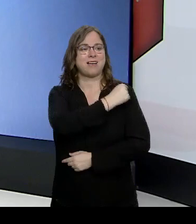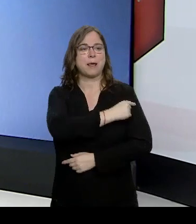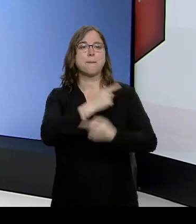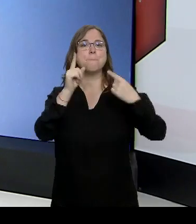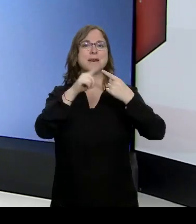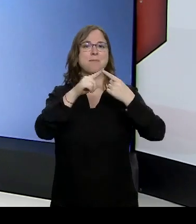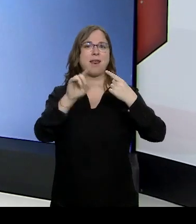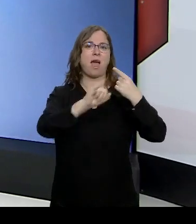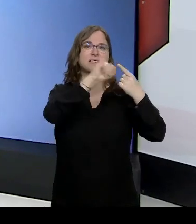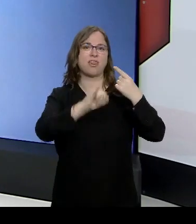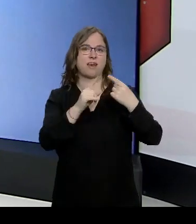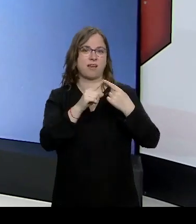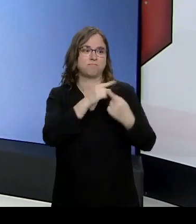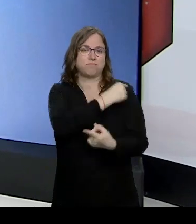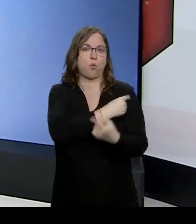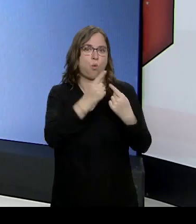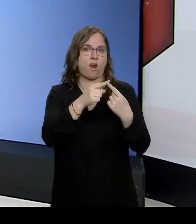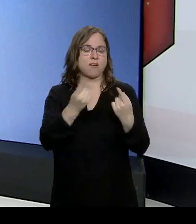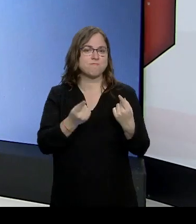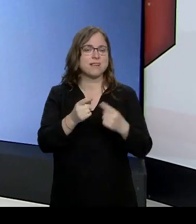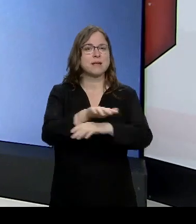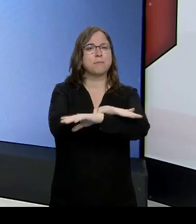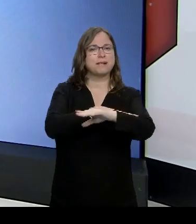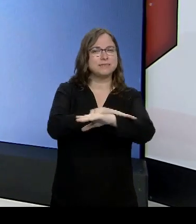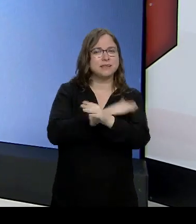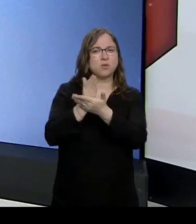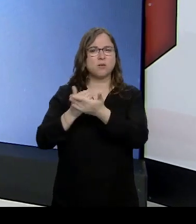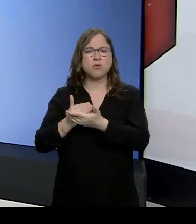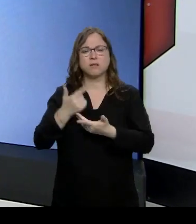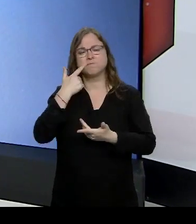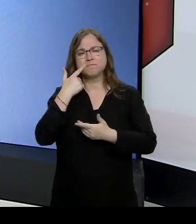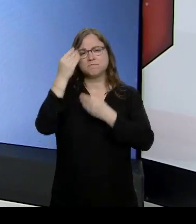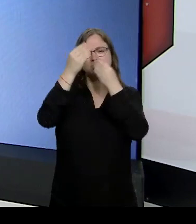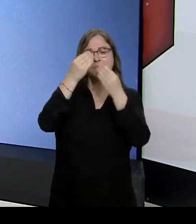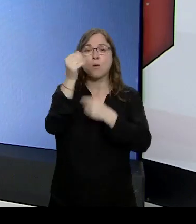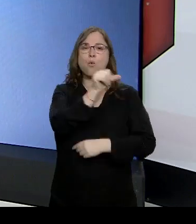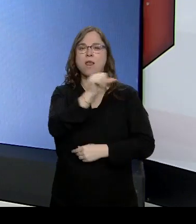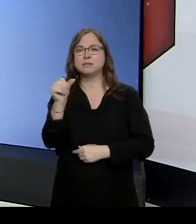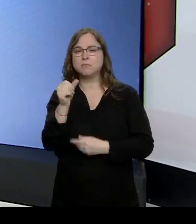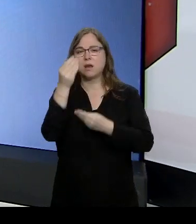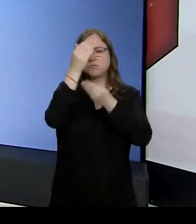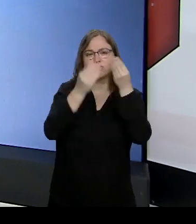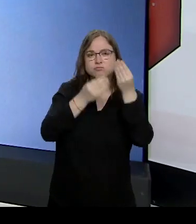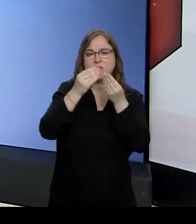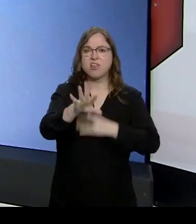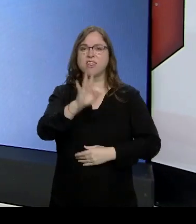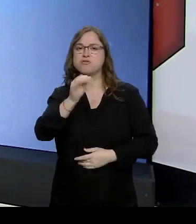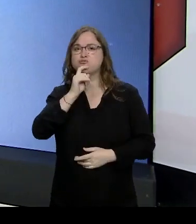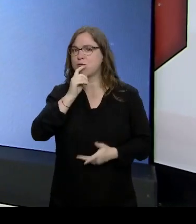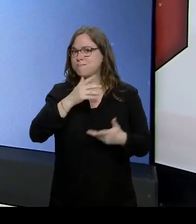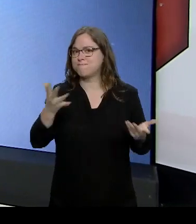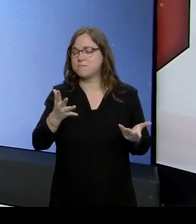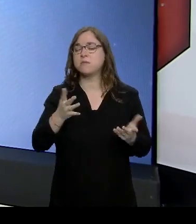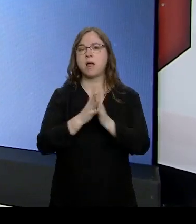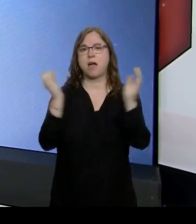una primera dosis de AstraZeneca. Ministerio y comunidades se dan de plazo una semana más para tomar una decisión. Es uno de